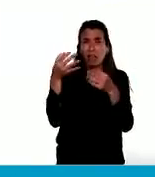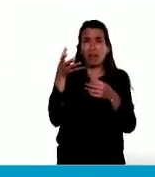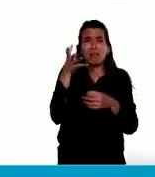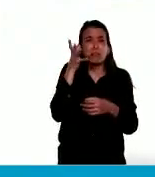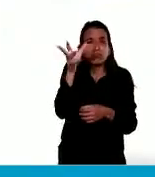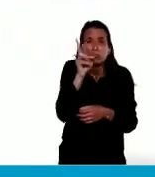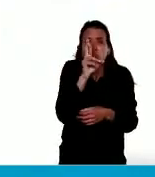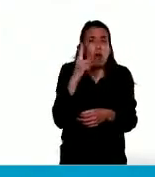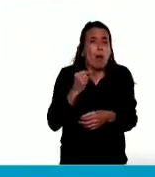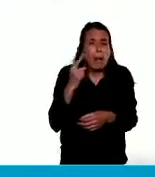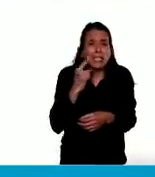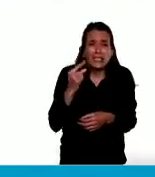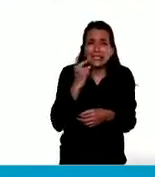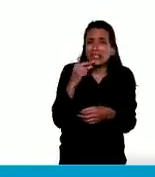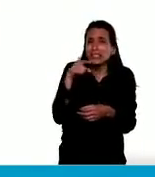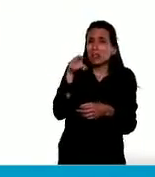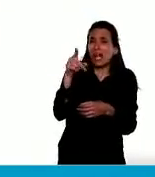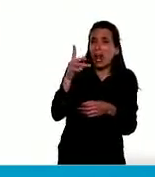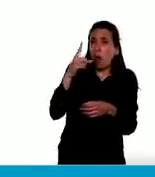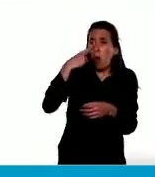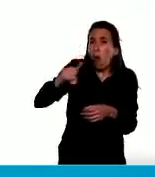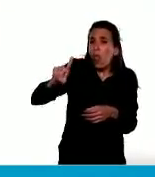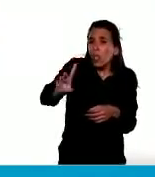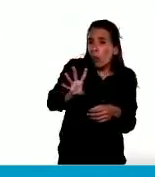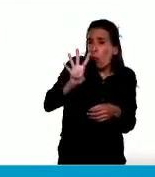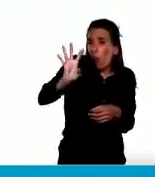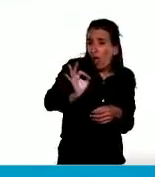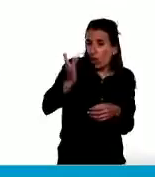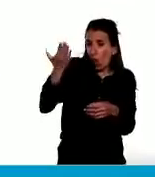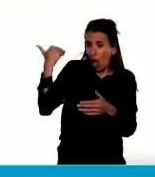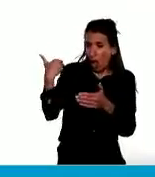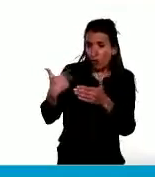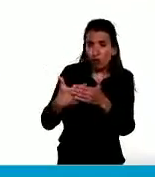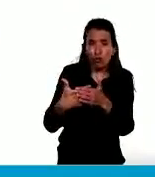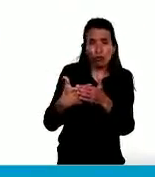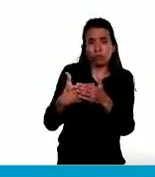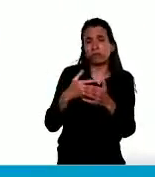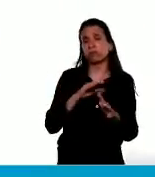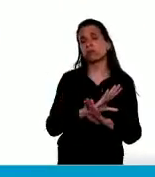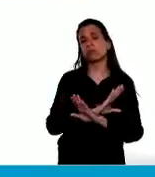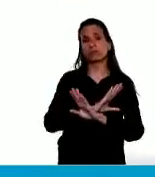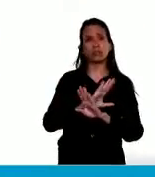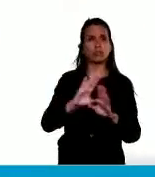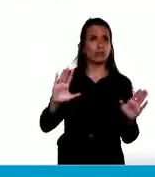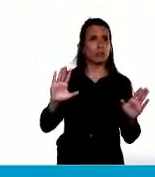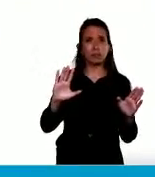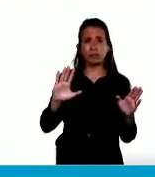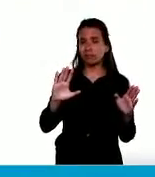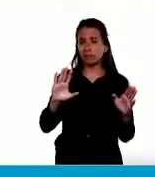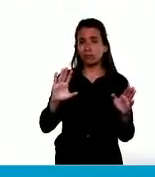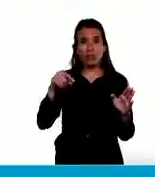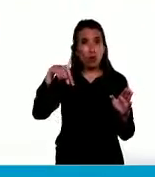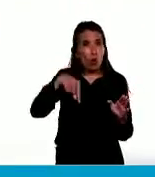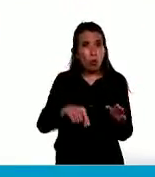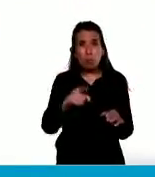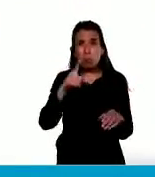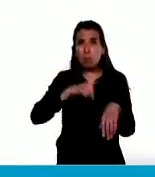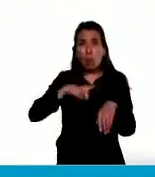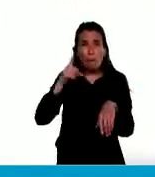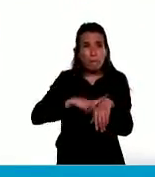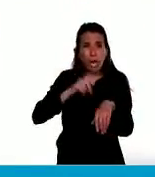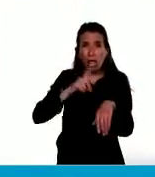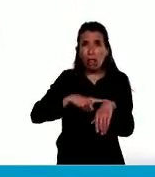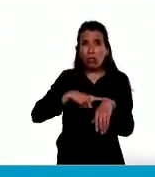de jueces que nos dejaron Juntos por el Cambio. Resulta inadmisible que la Corte Suprema de